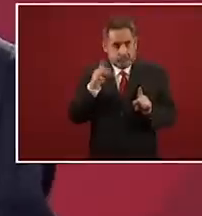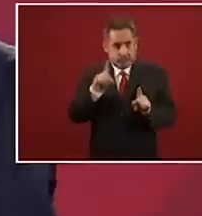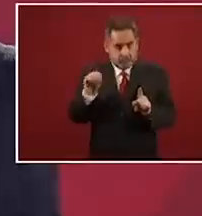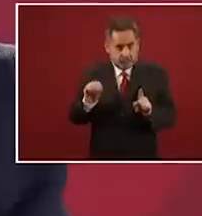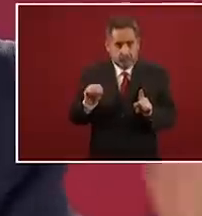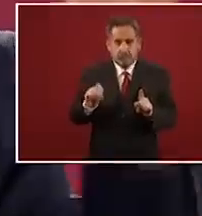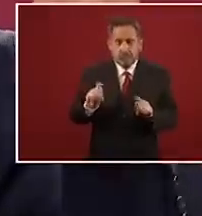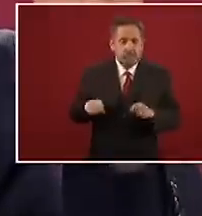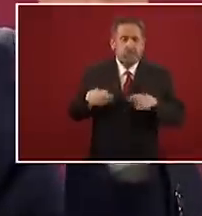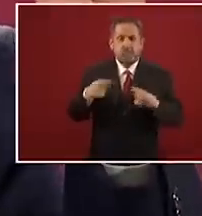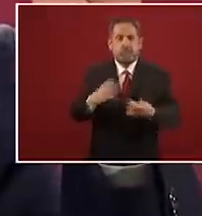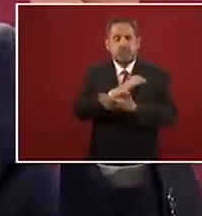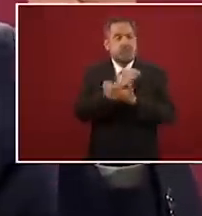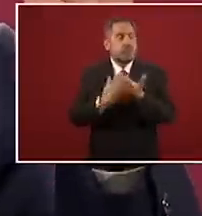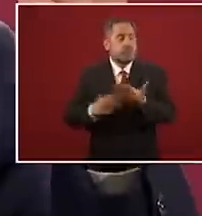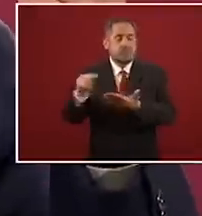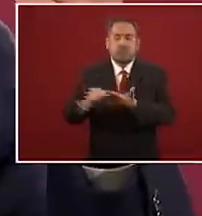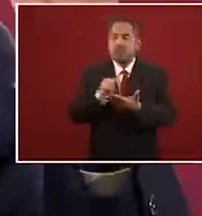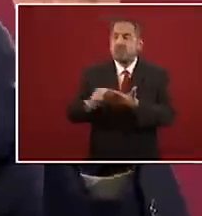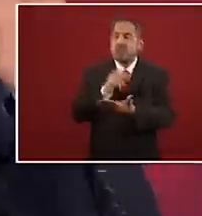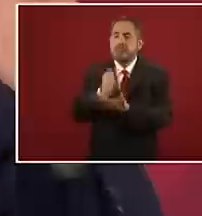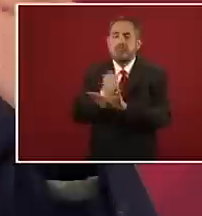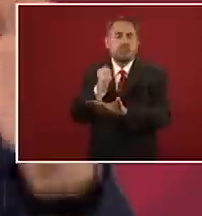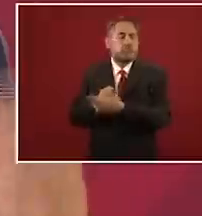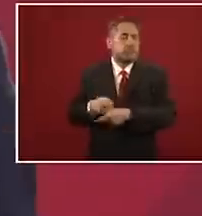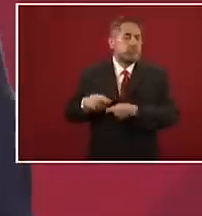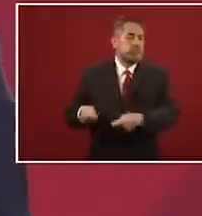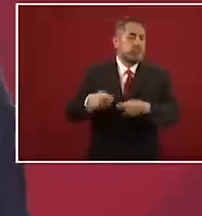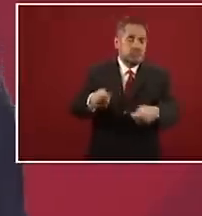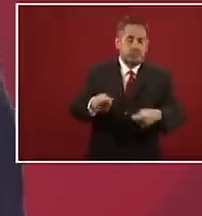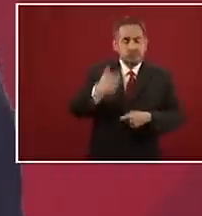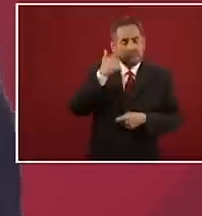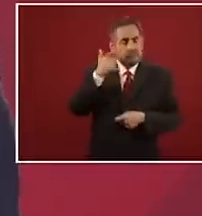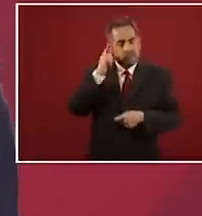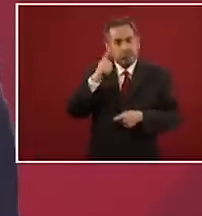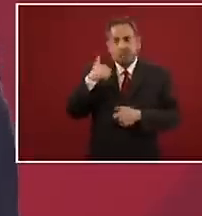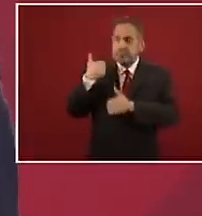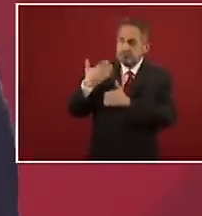se otorguen ya los contratos para